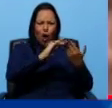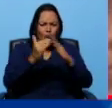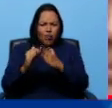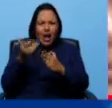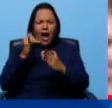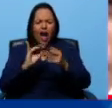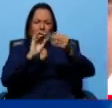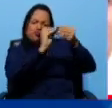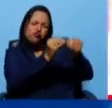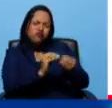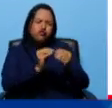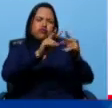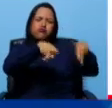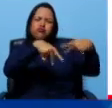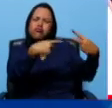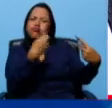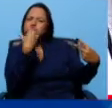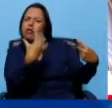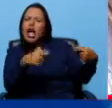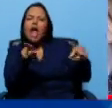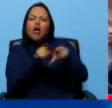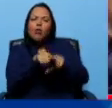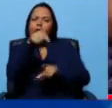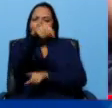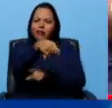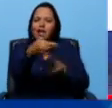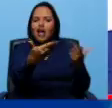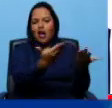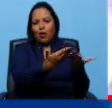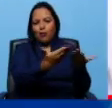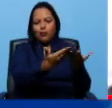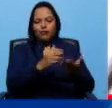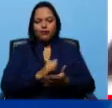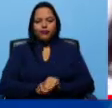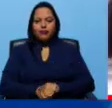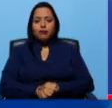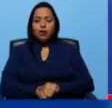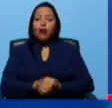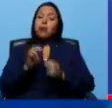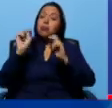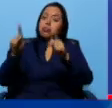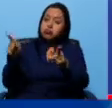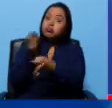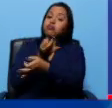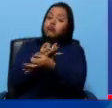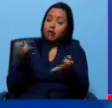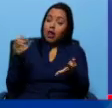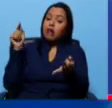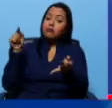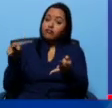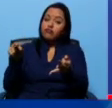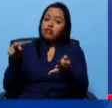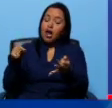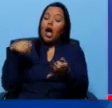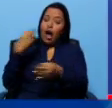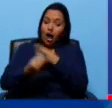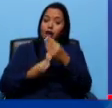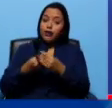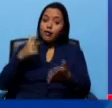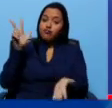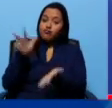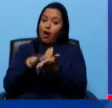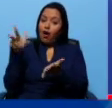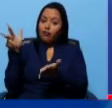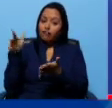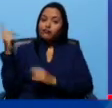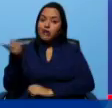sean embellecidos como fueron embellecidos estos colegios. Bueno, correcto. Así será, Gabriela. Y